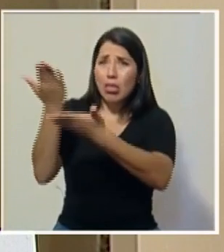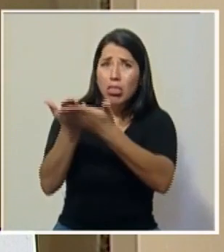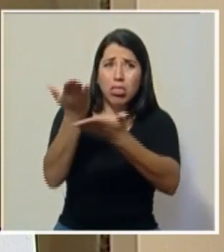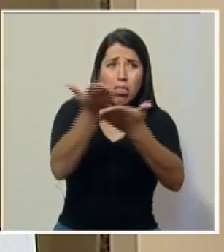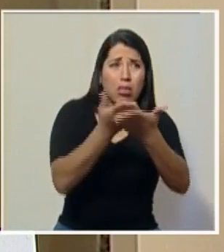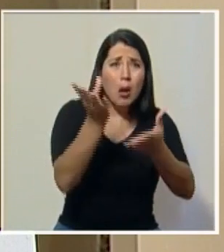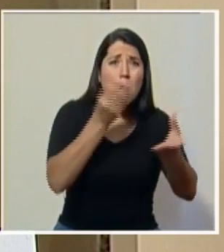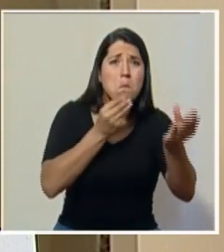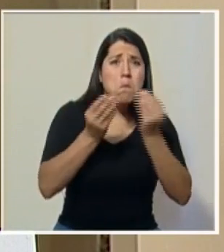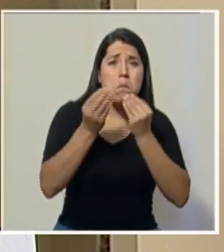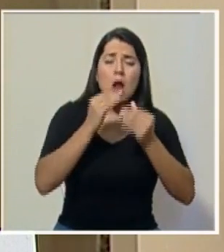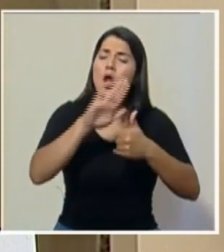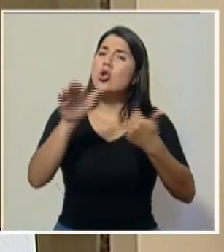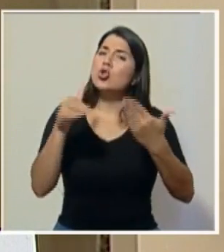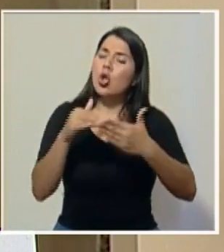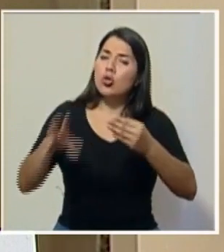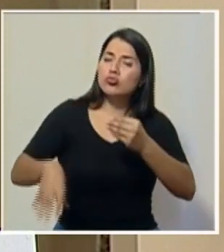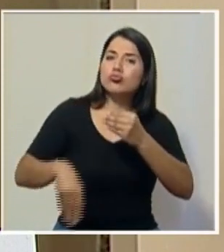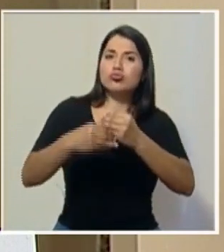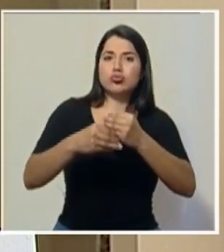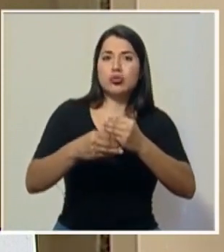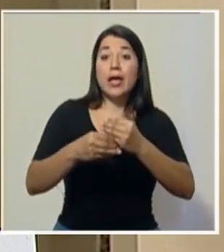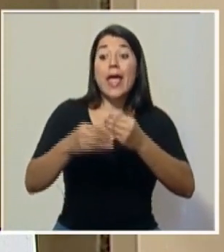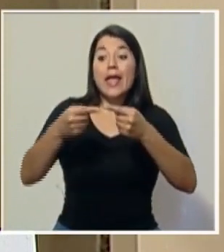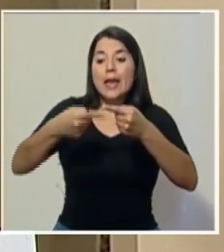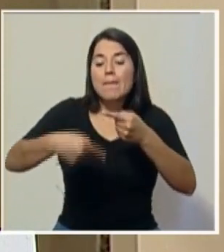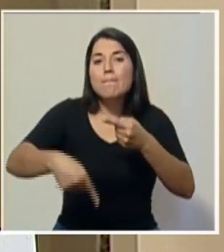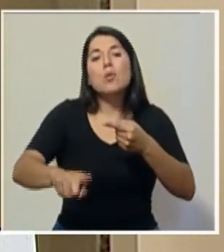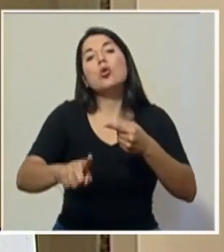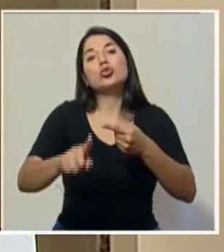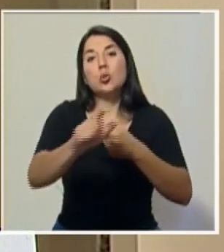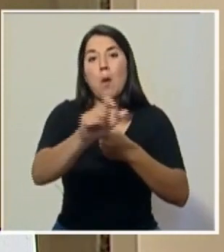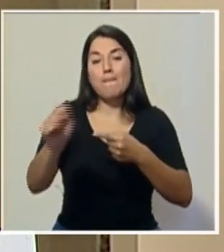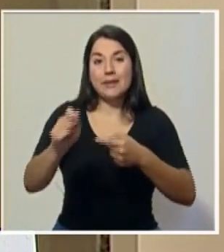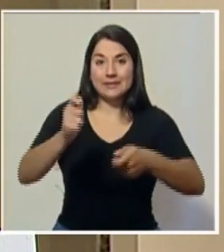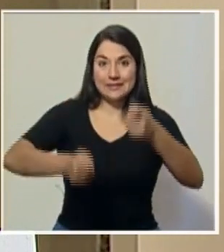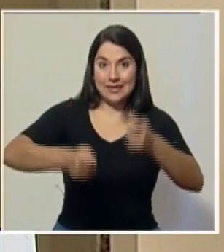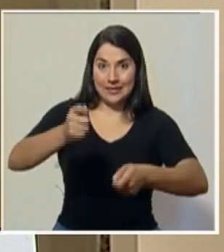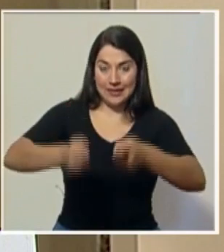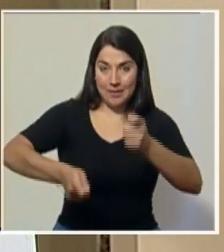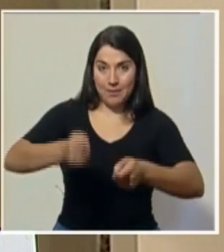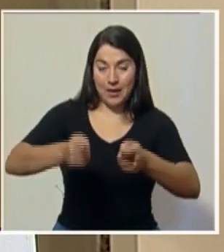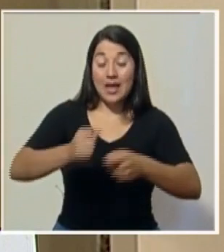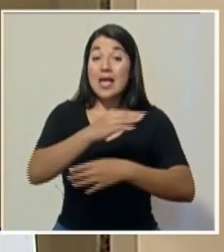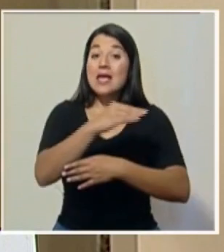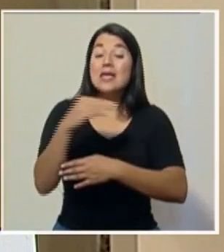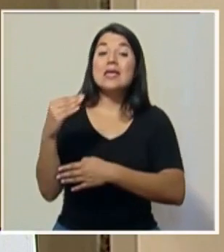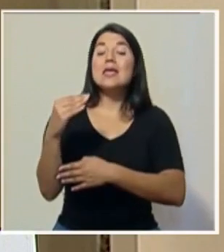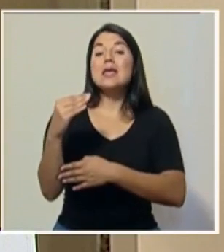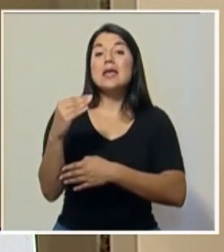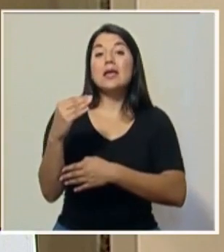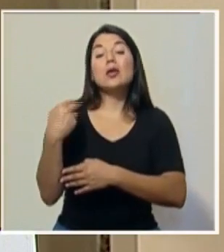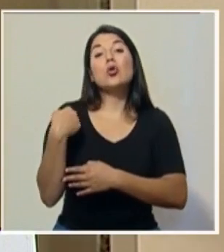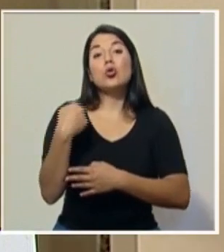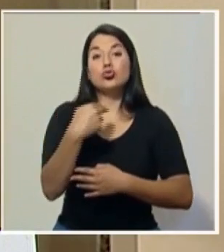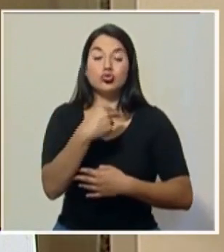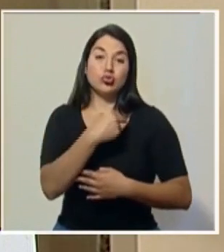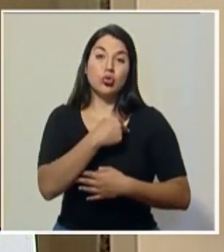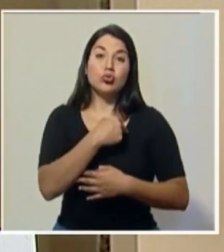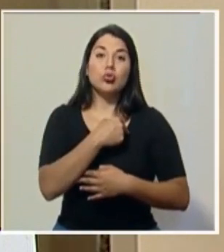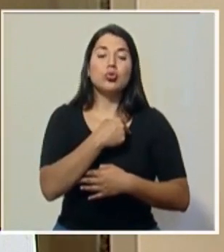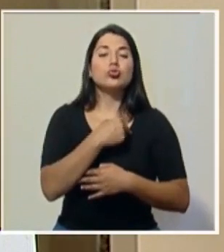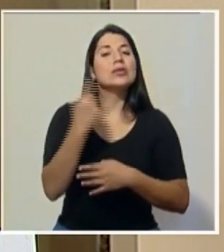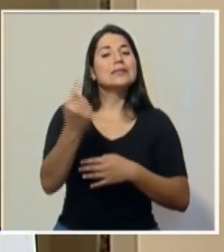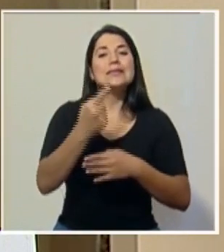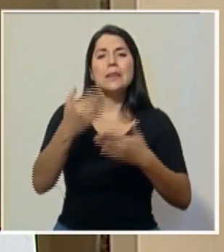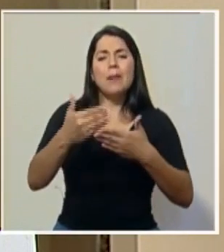gestión que estaremos trabajando para el mes de septiembre y que está basado en las proyecciones, el análisis